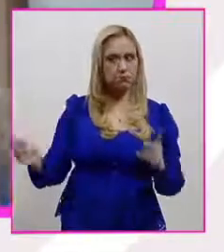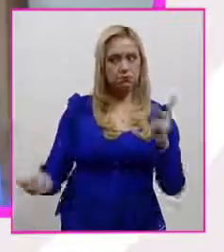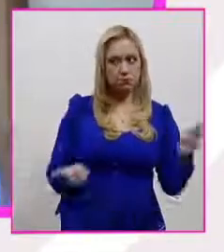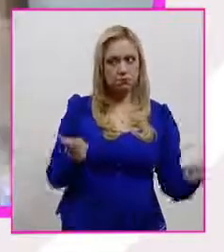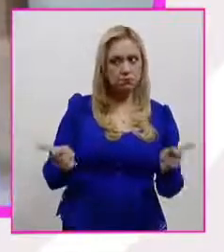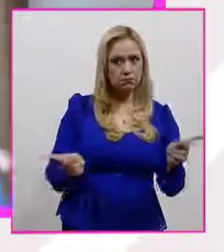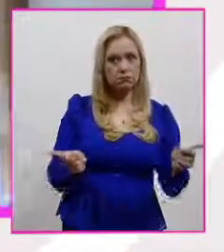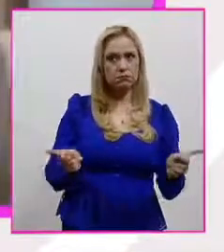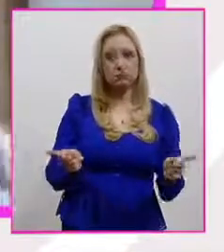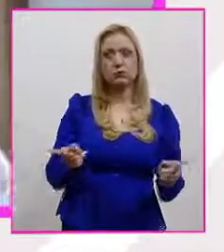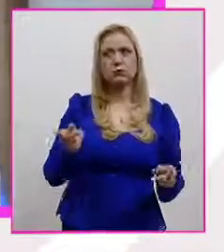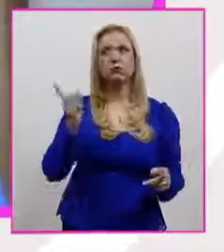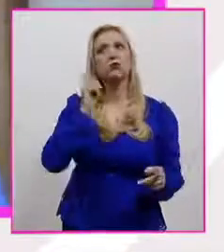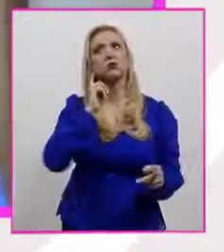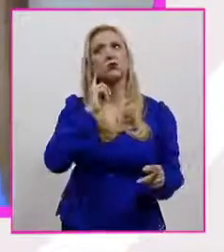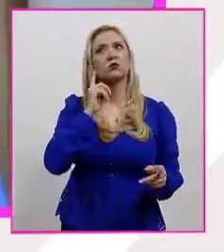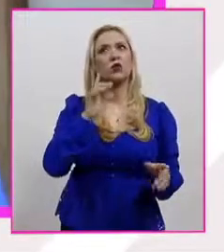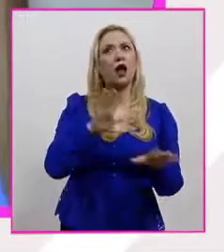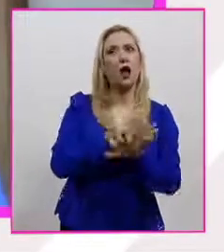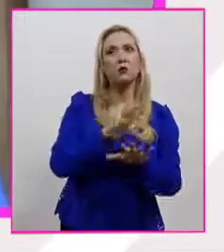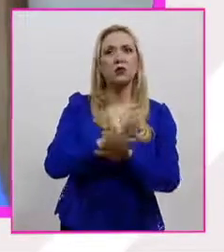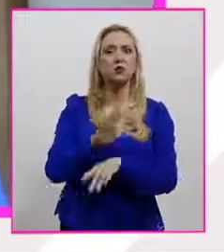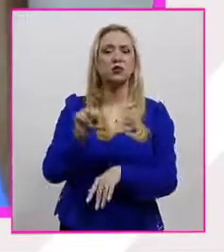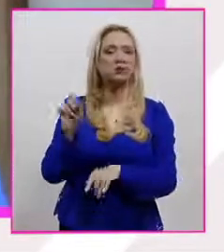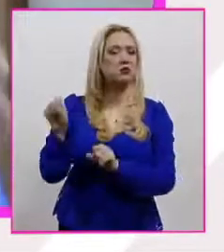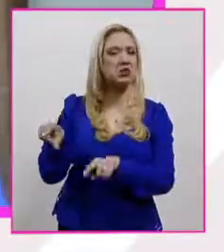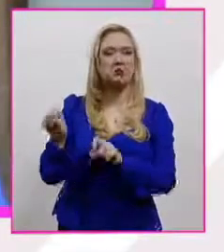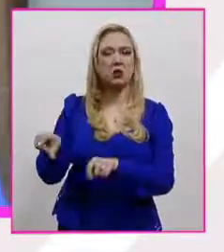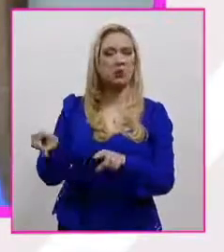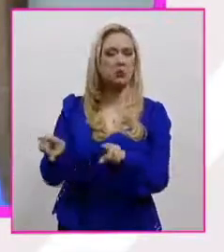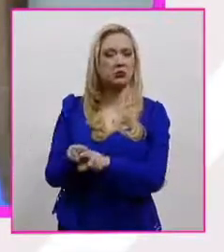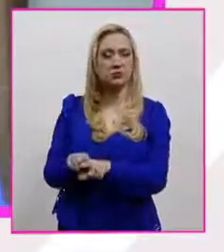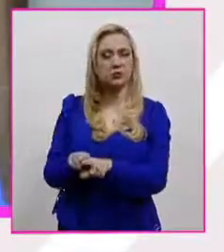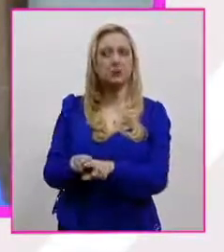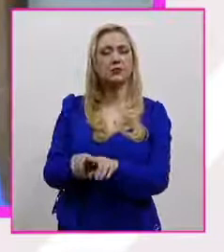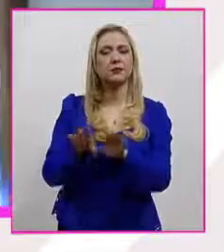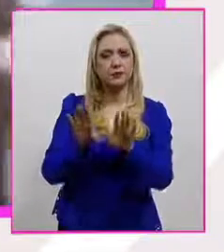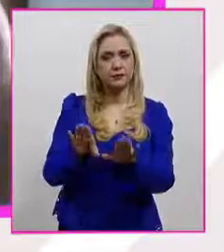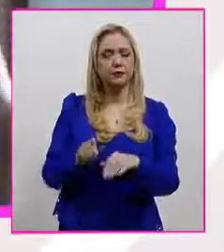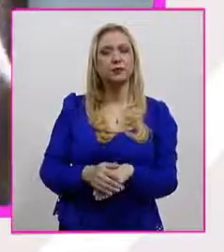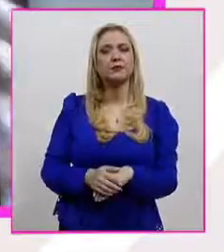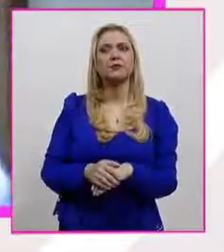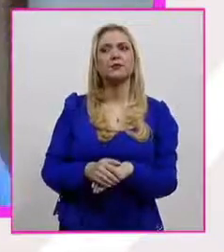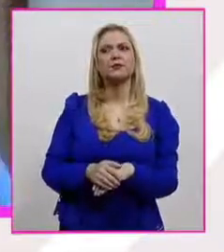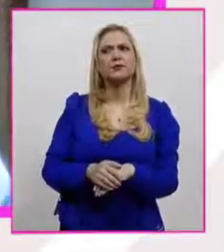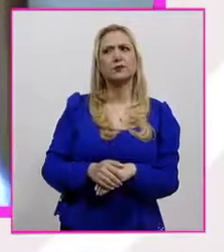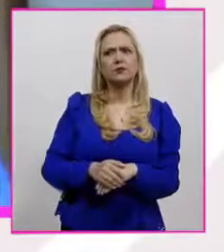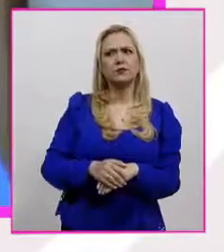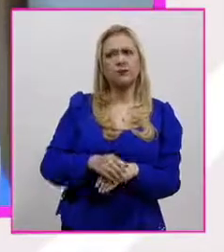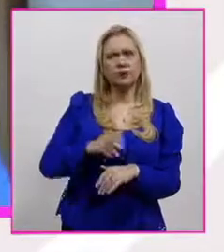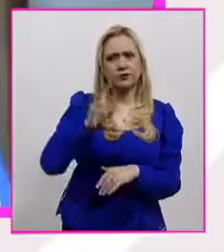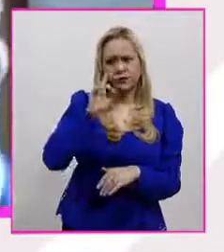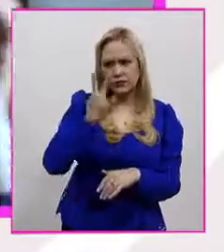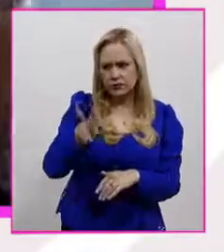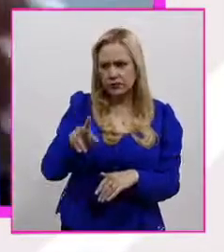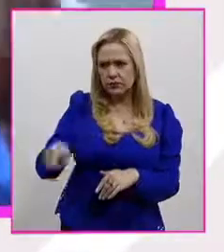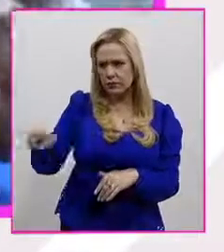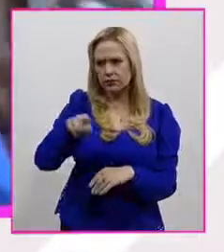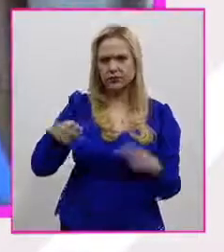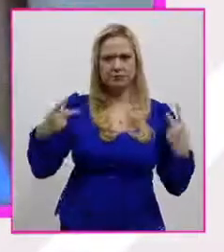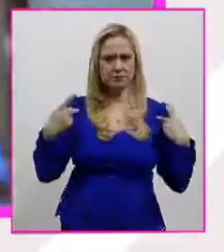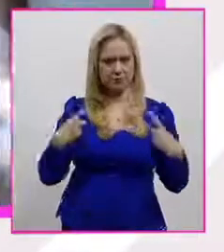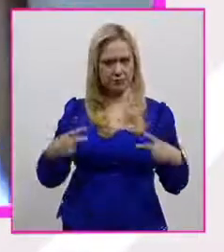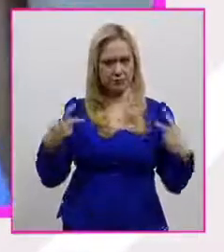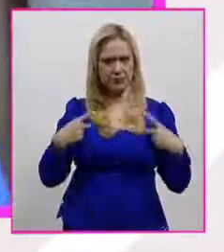pero no hay tanta variación, digamos. A lo que me refiero con una mayor probabilidad de encontrarlos a estas personas en este